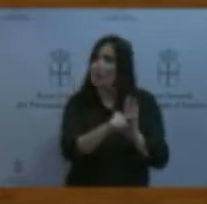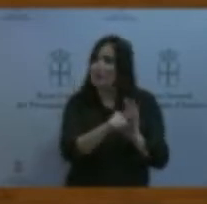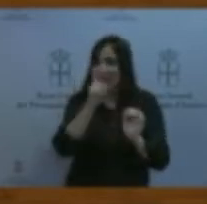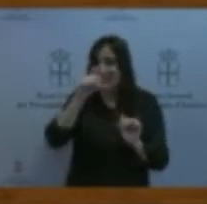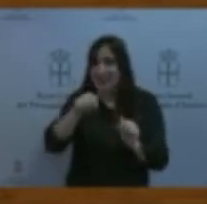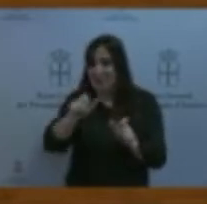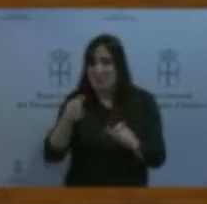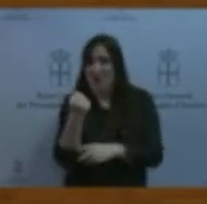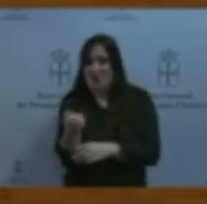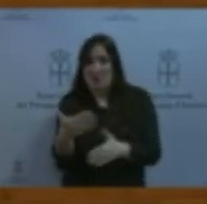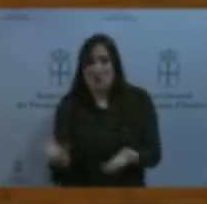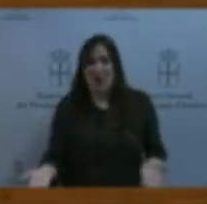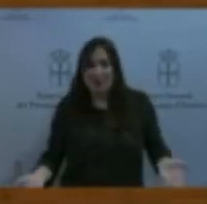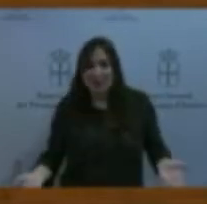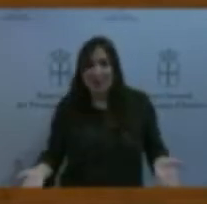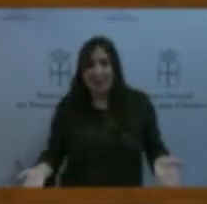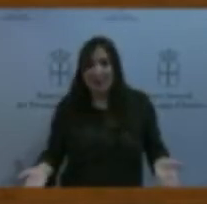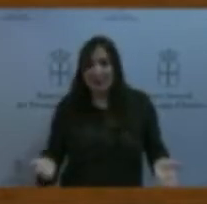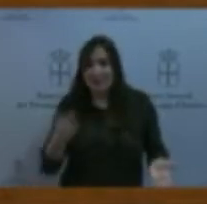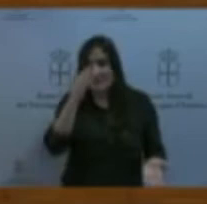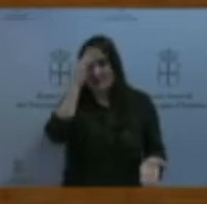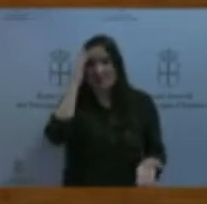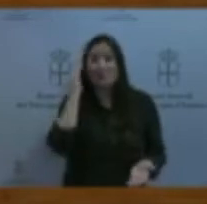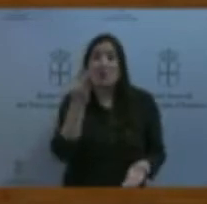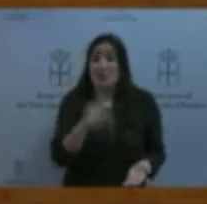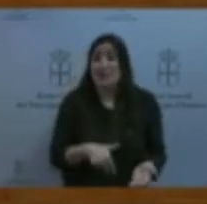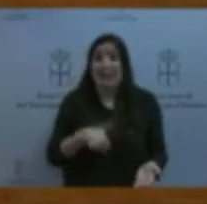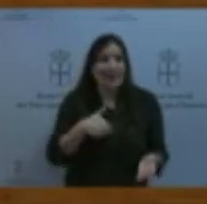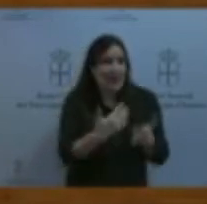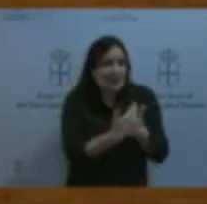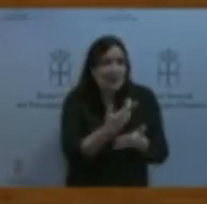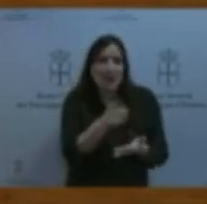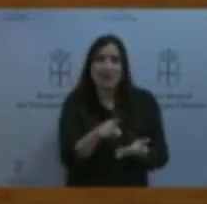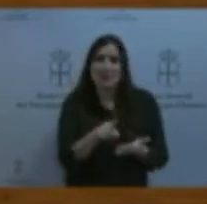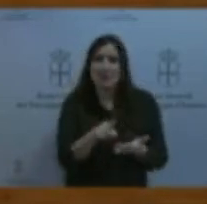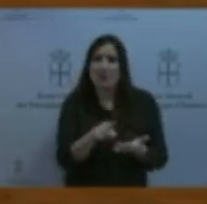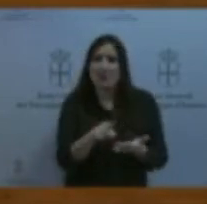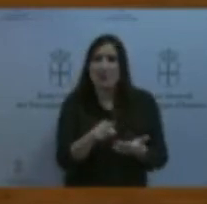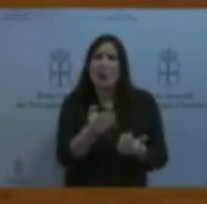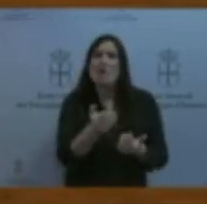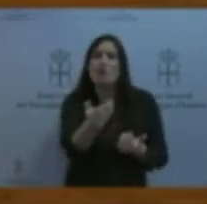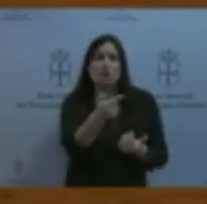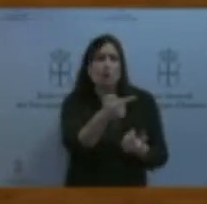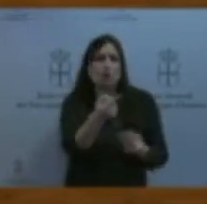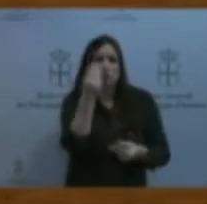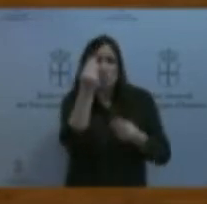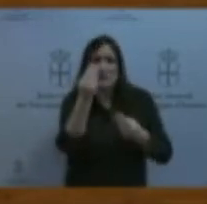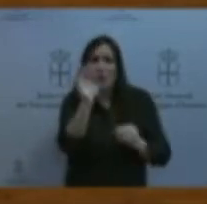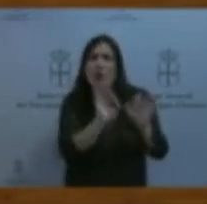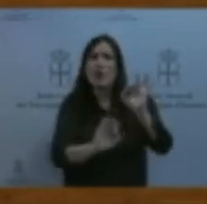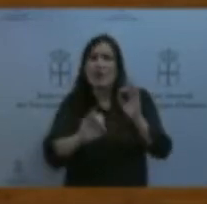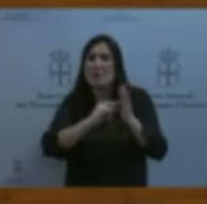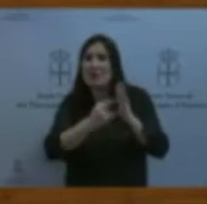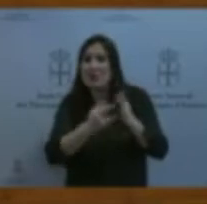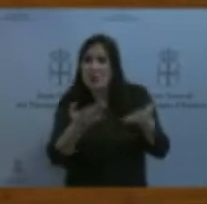Y, de manera general, que nos explique cuál es la planificación que tiene a futuro, qué va a pasar ahora mismo con esa ayuda que se ha perdido